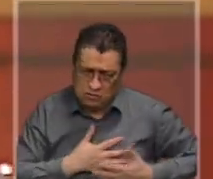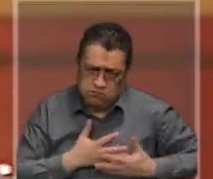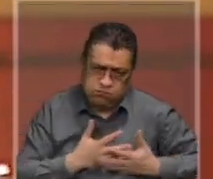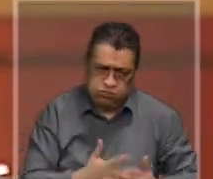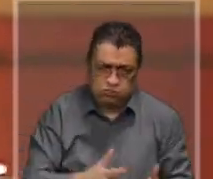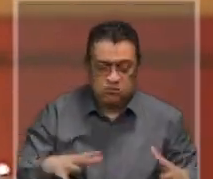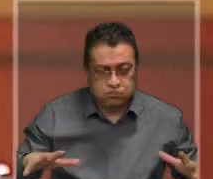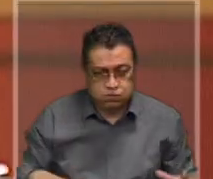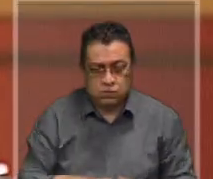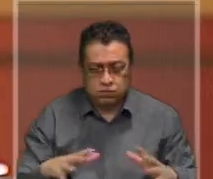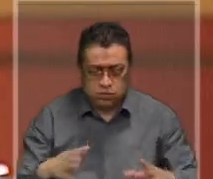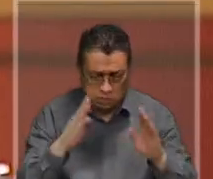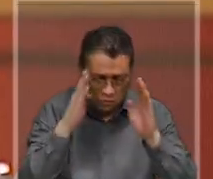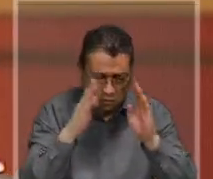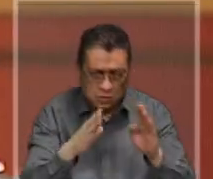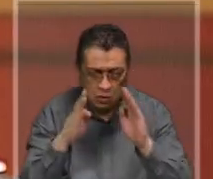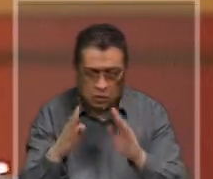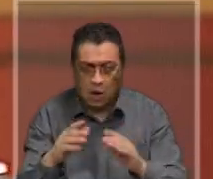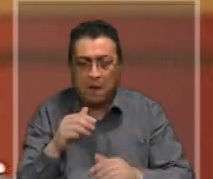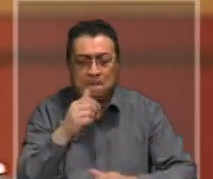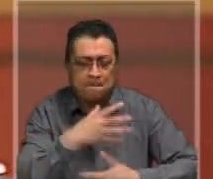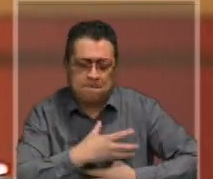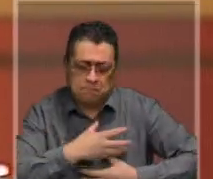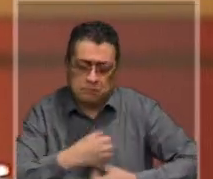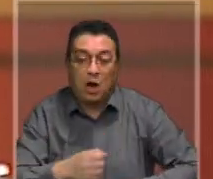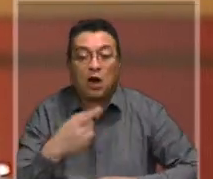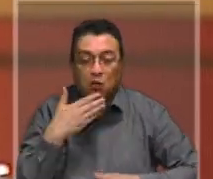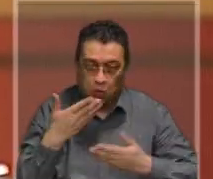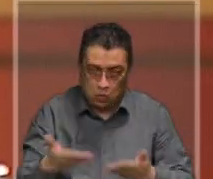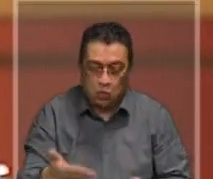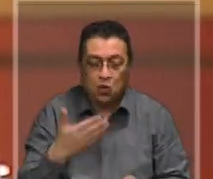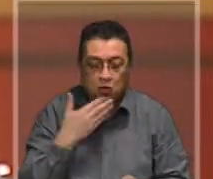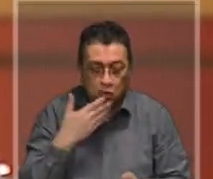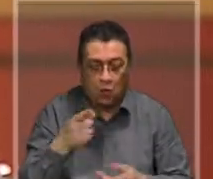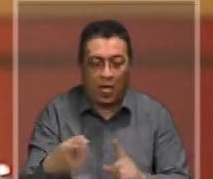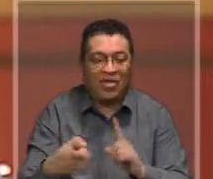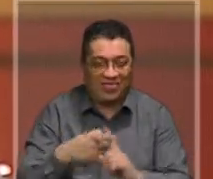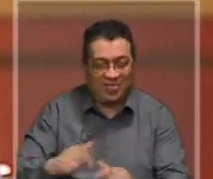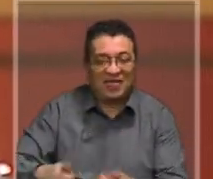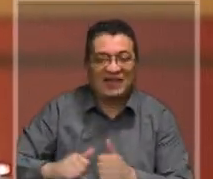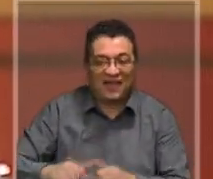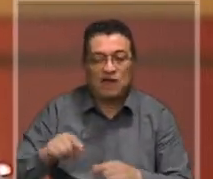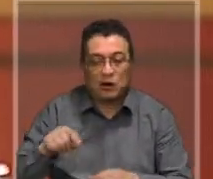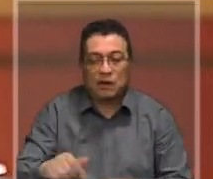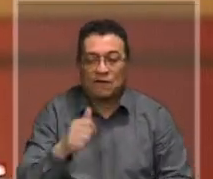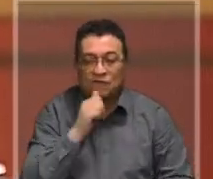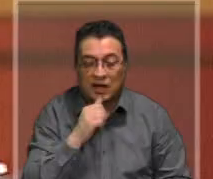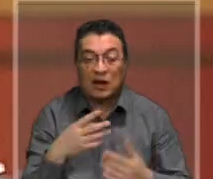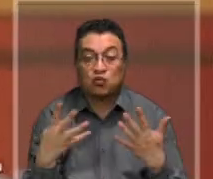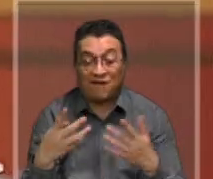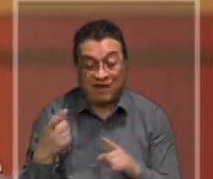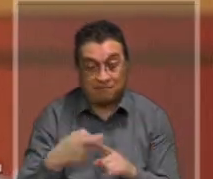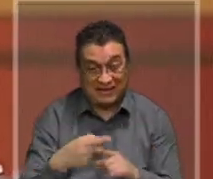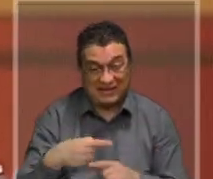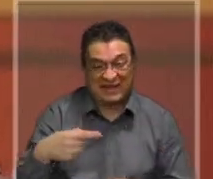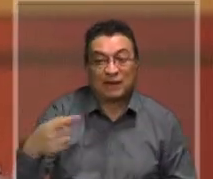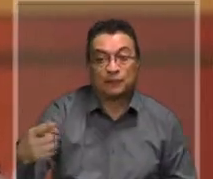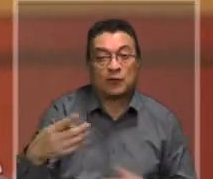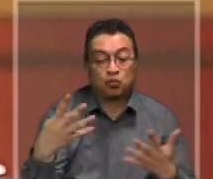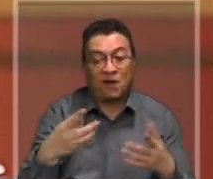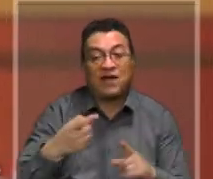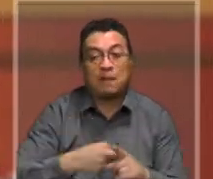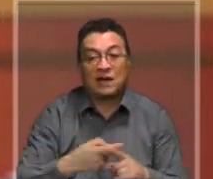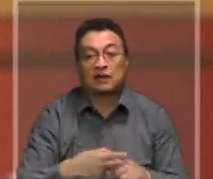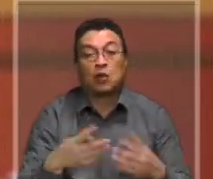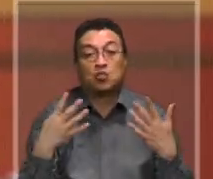he puesto la dedicación y he puesto la pasión, lo mismo voy a hacer ahora con este desafío en donde quedan nueve meses. Nueve meses,